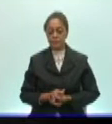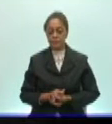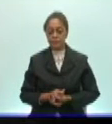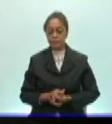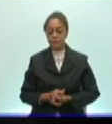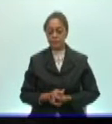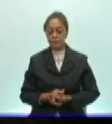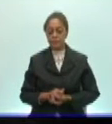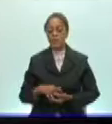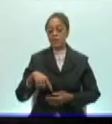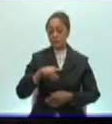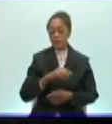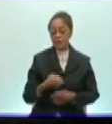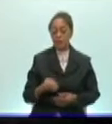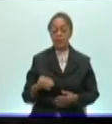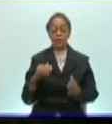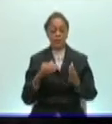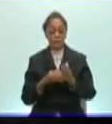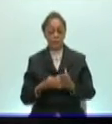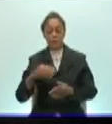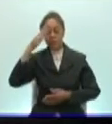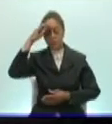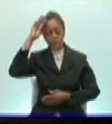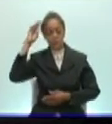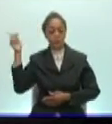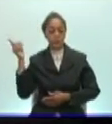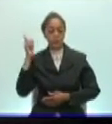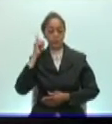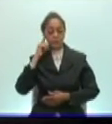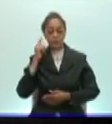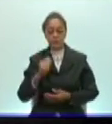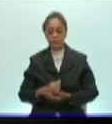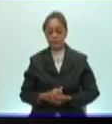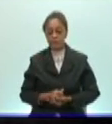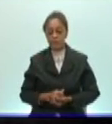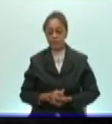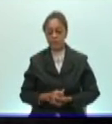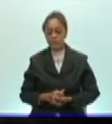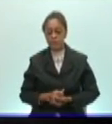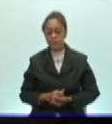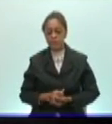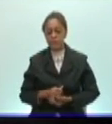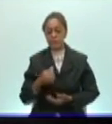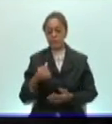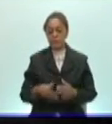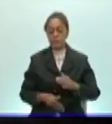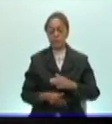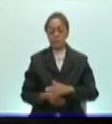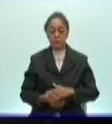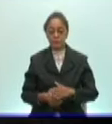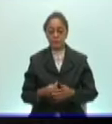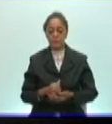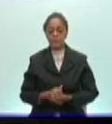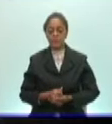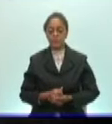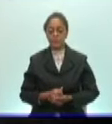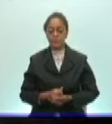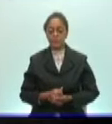En la isla, millones de cubanos lo escuchan. Señor presidente,